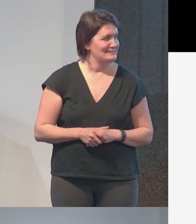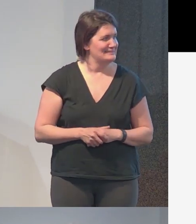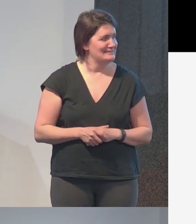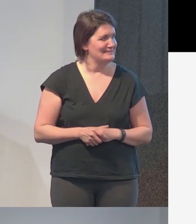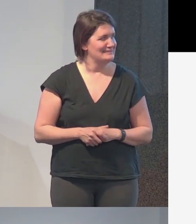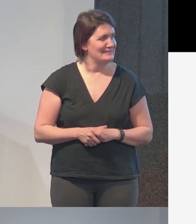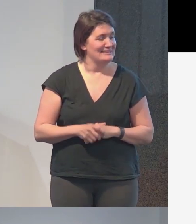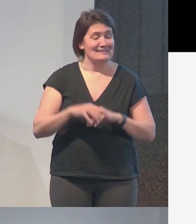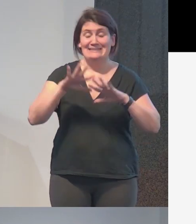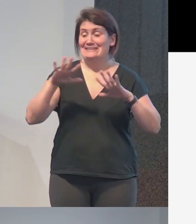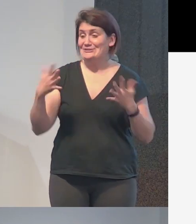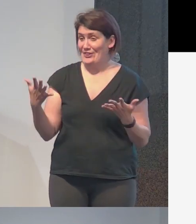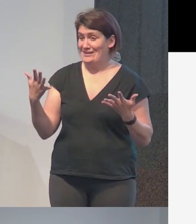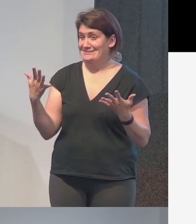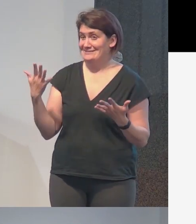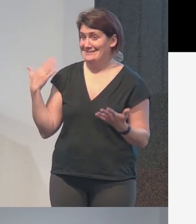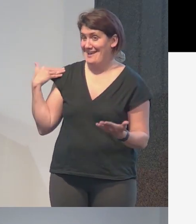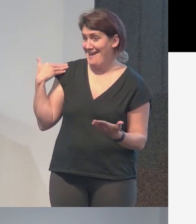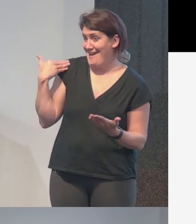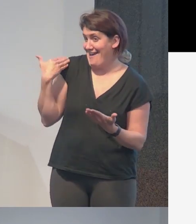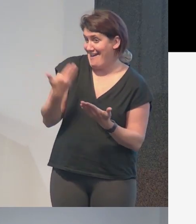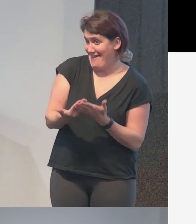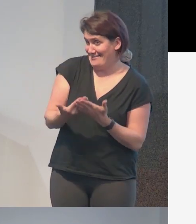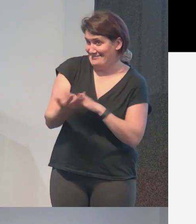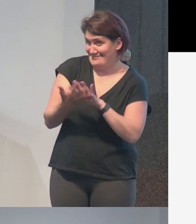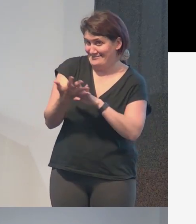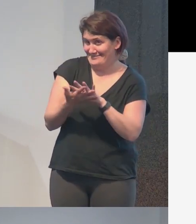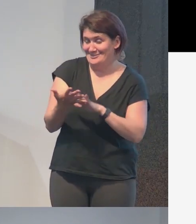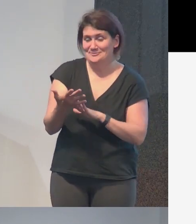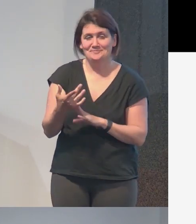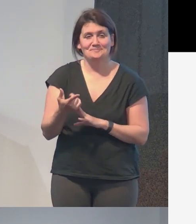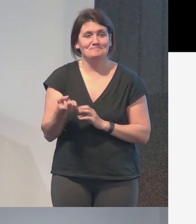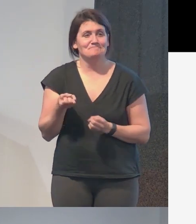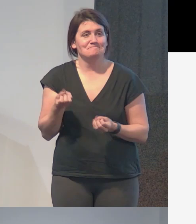Entonces, hemos dicho que las